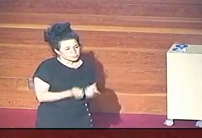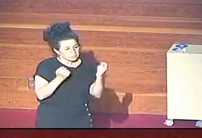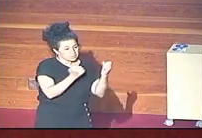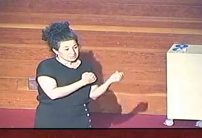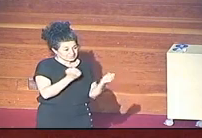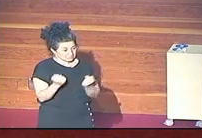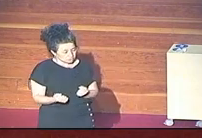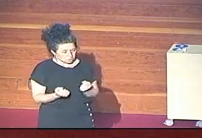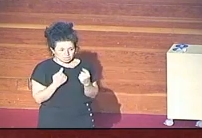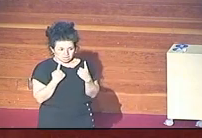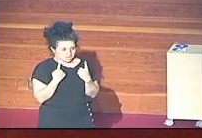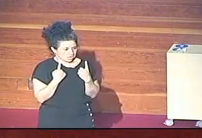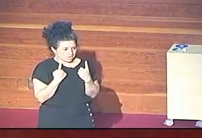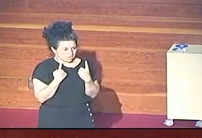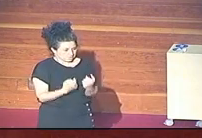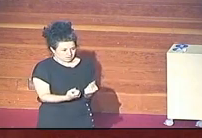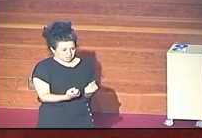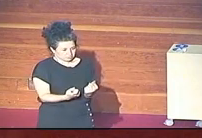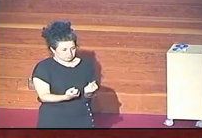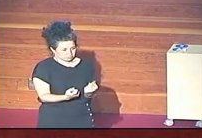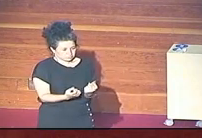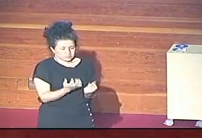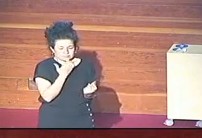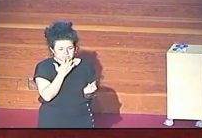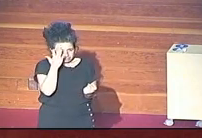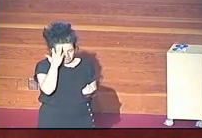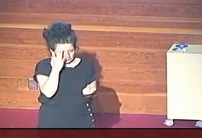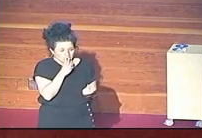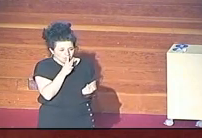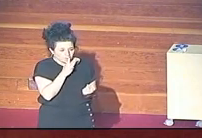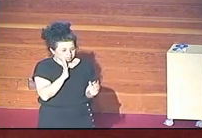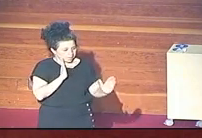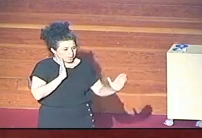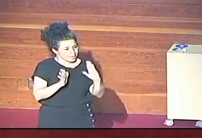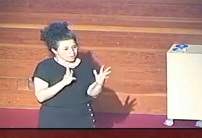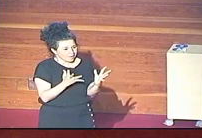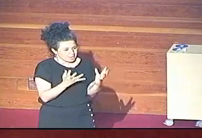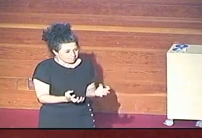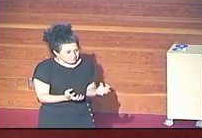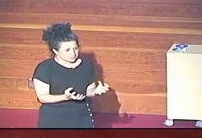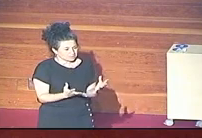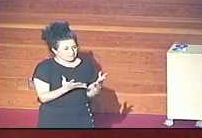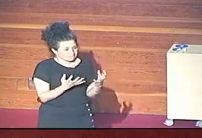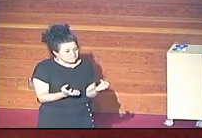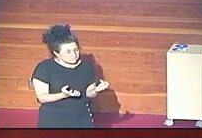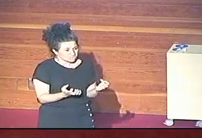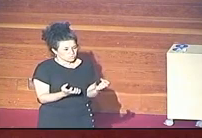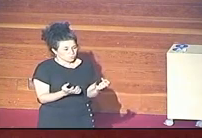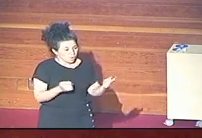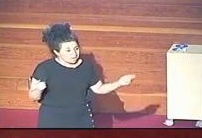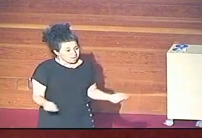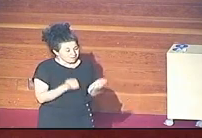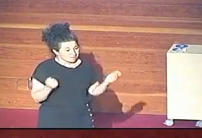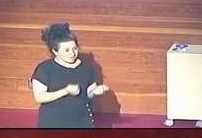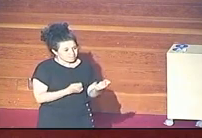muy necesaria en caso de necesidad y ahora por ejemplo estamos en una época de sequía son muy eficaces las campañas de